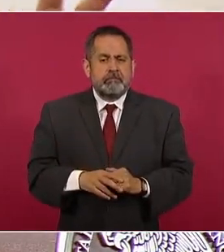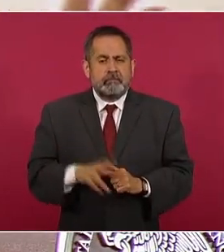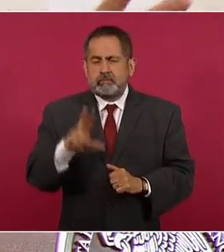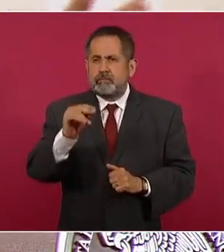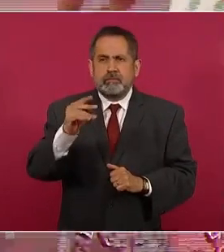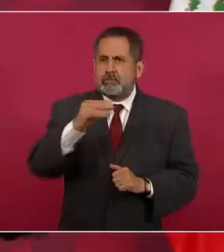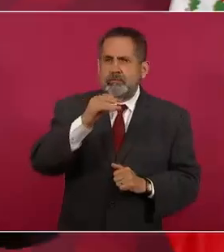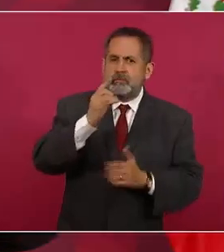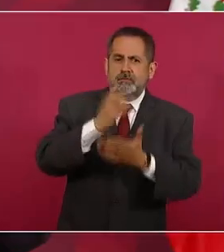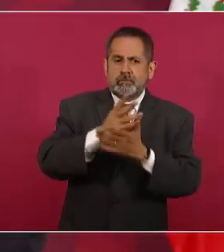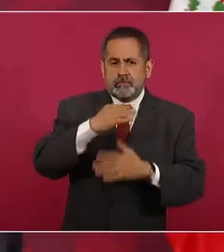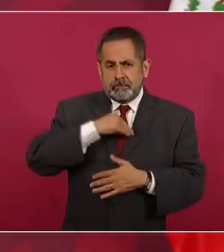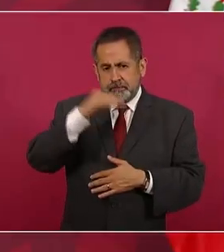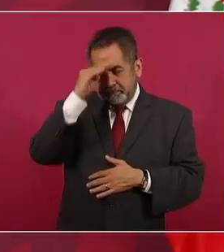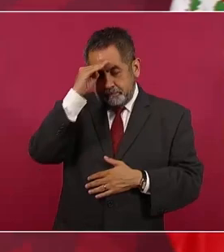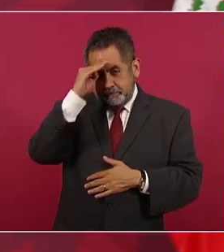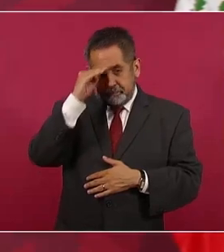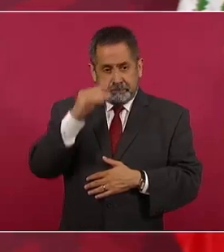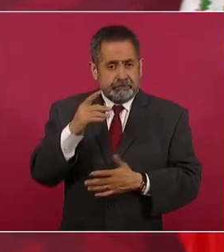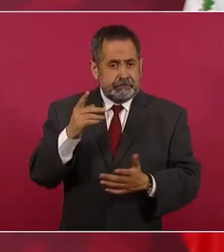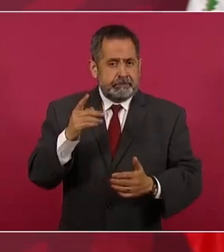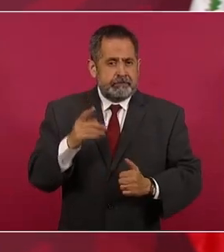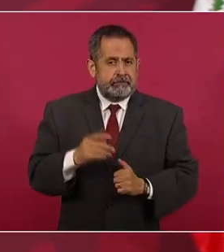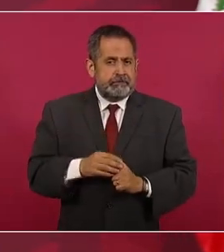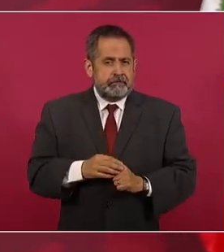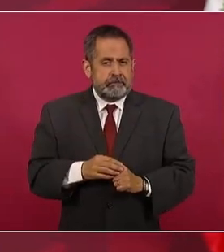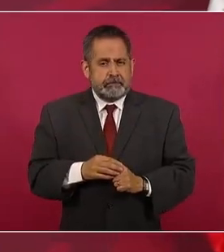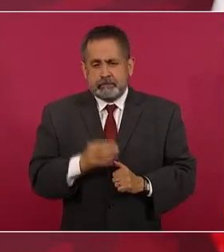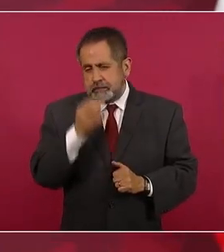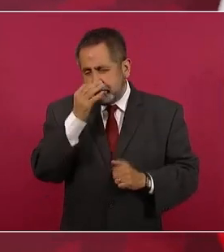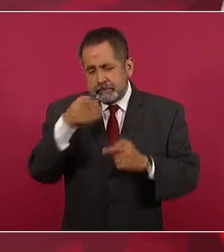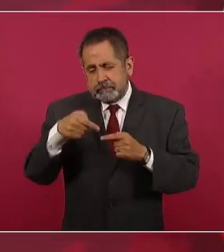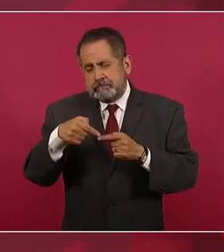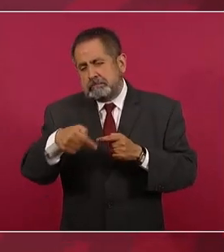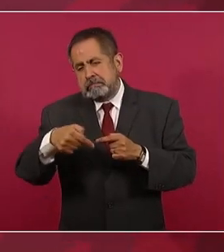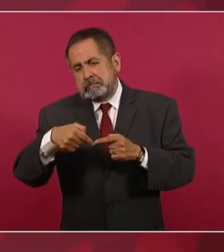pensar en el corto plazo.